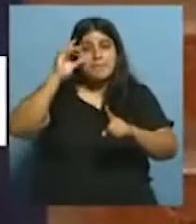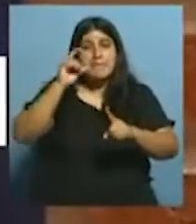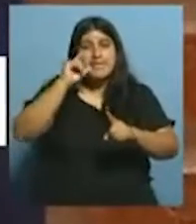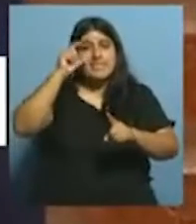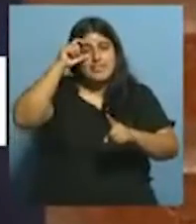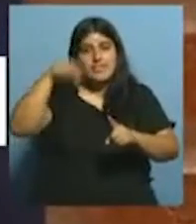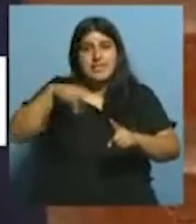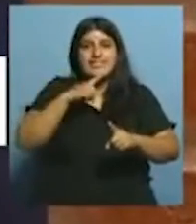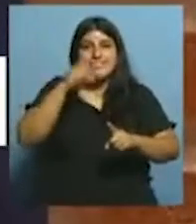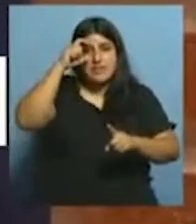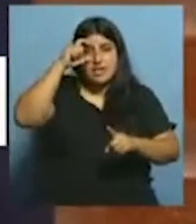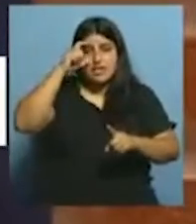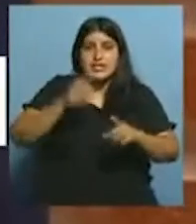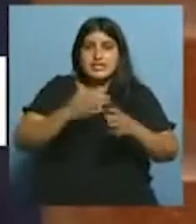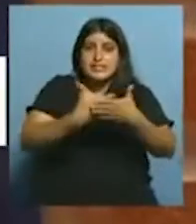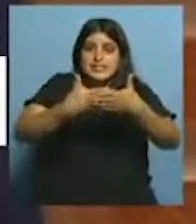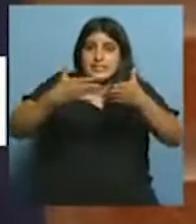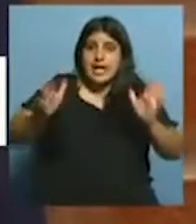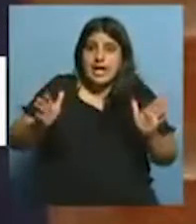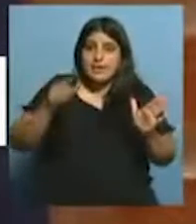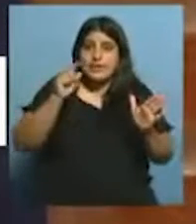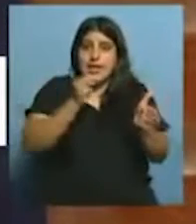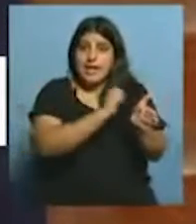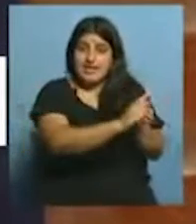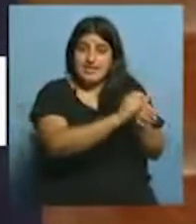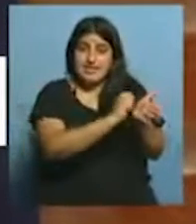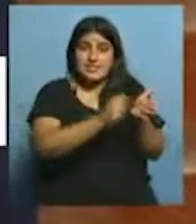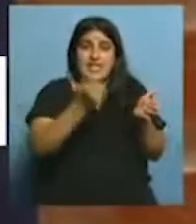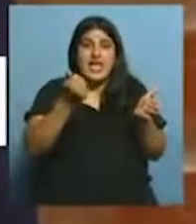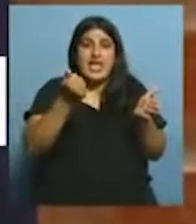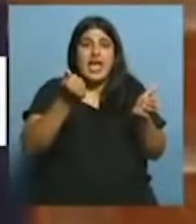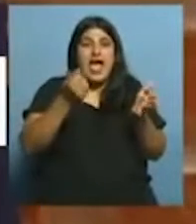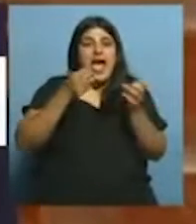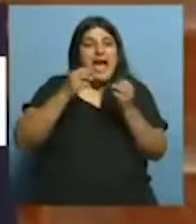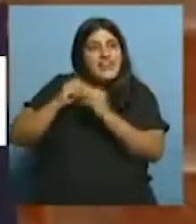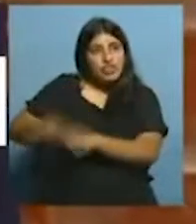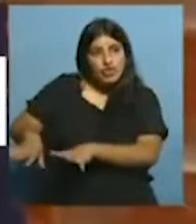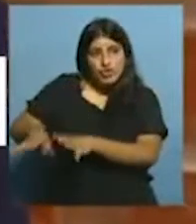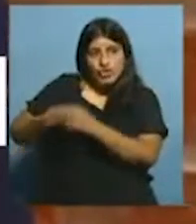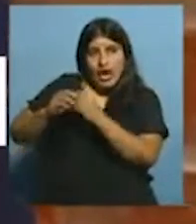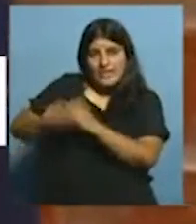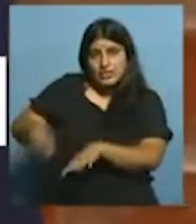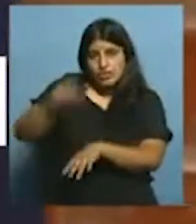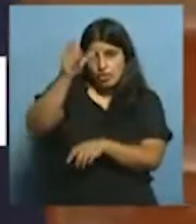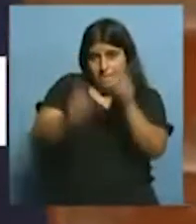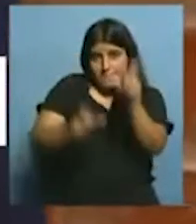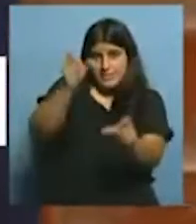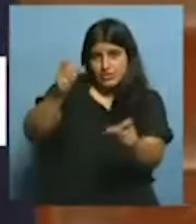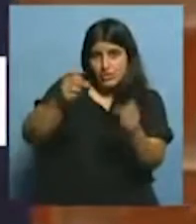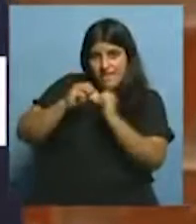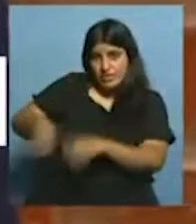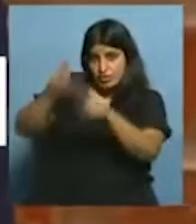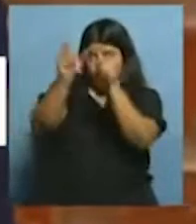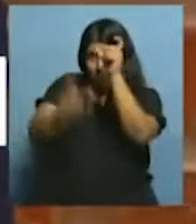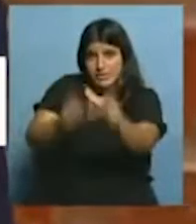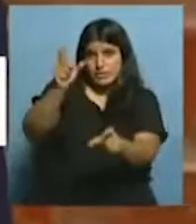eleva la imputación porque configura abandono de persona. Lógicamente que nos preocupa esto, más